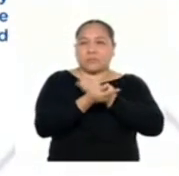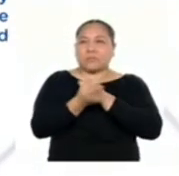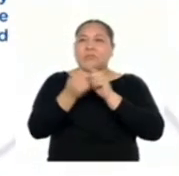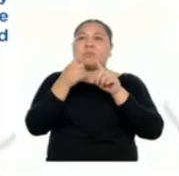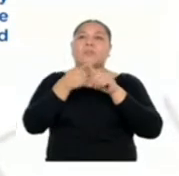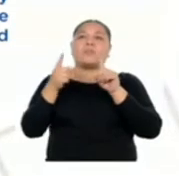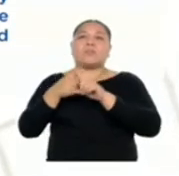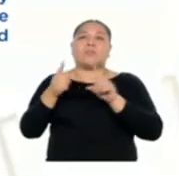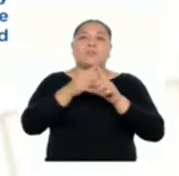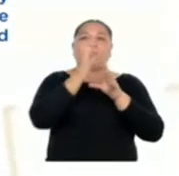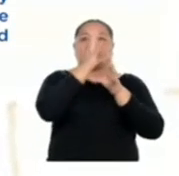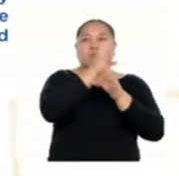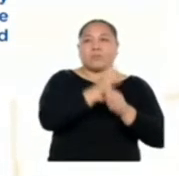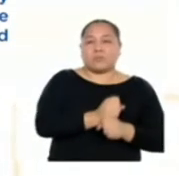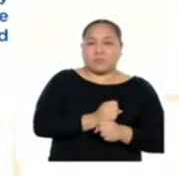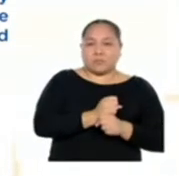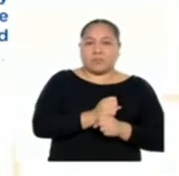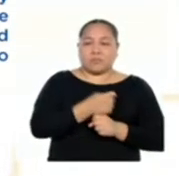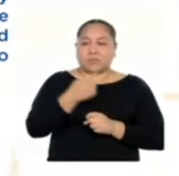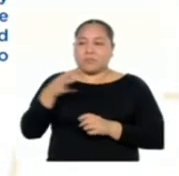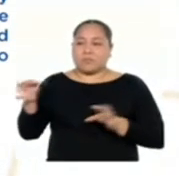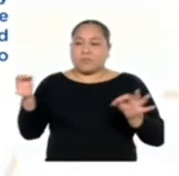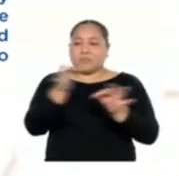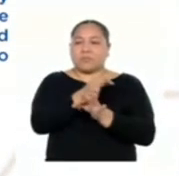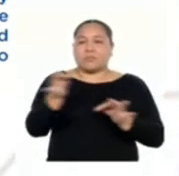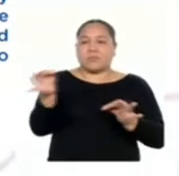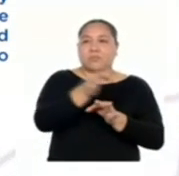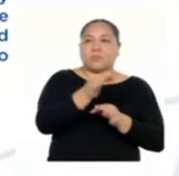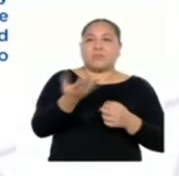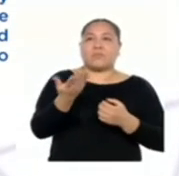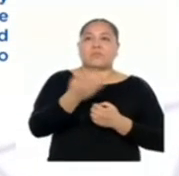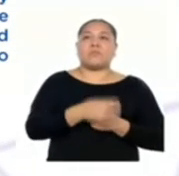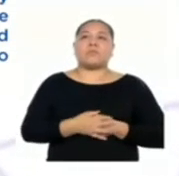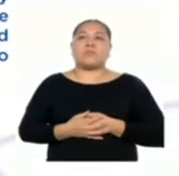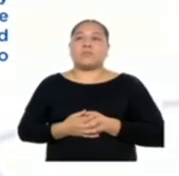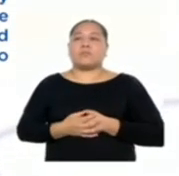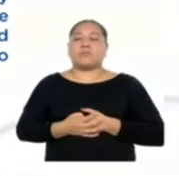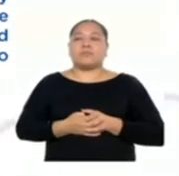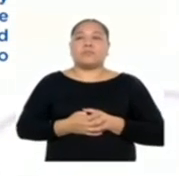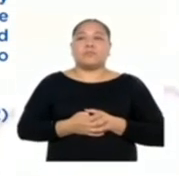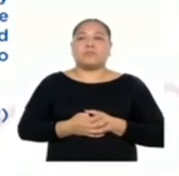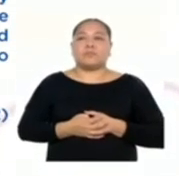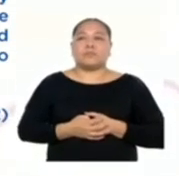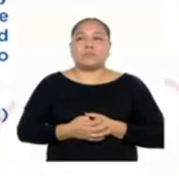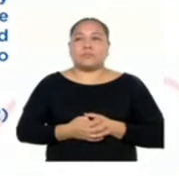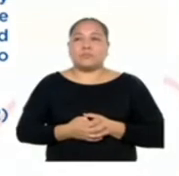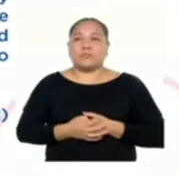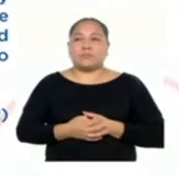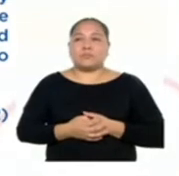las costumbres y hábitos peninsulares trasladados al ámbito indiano.